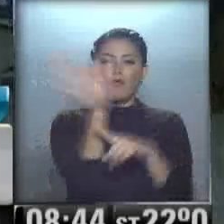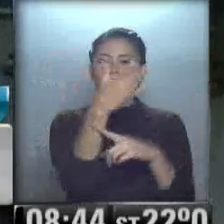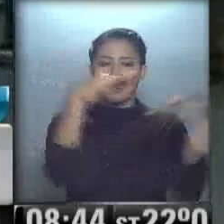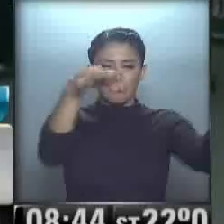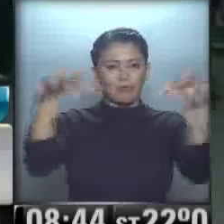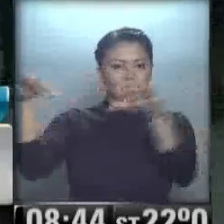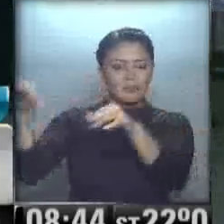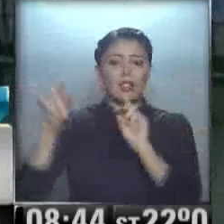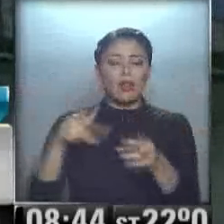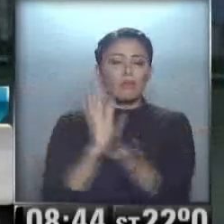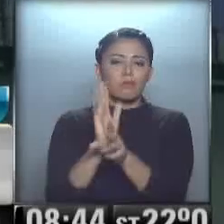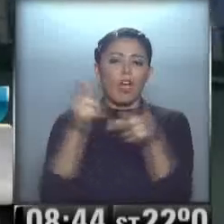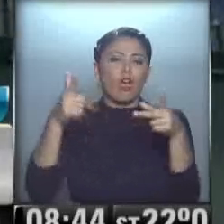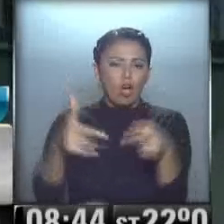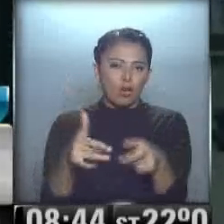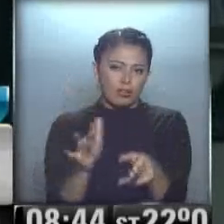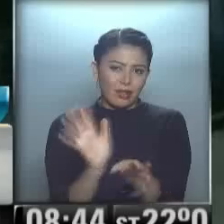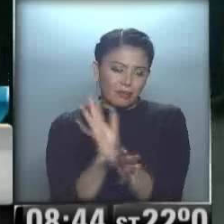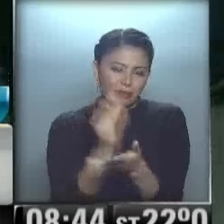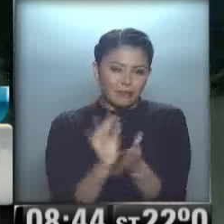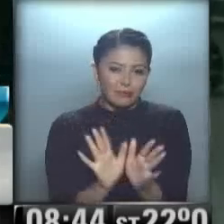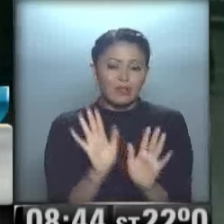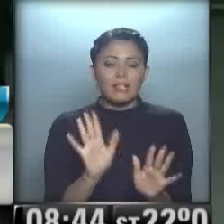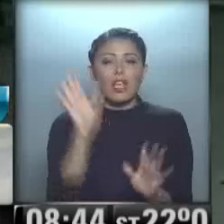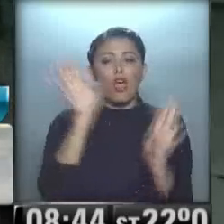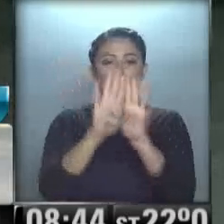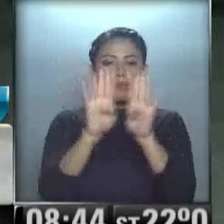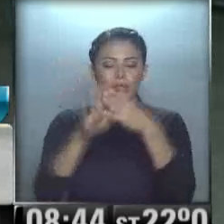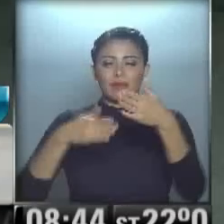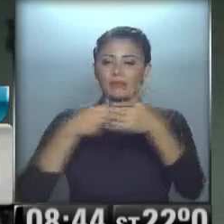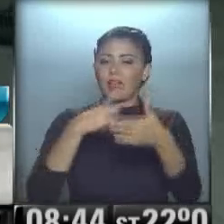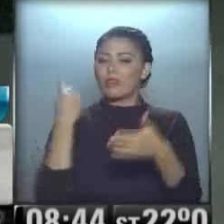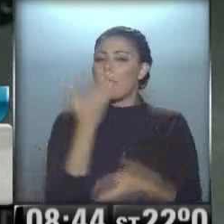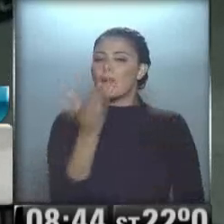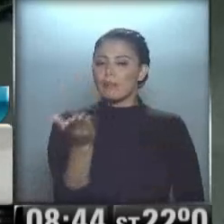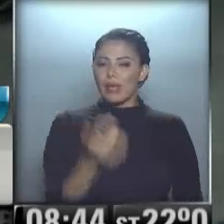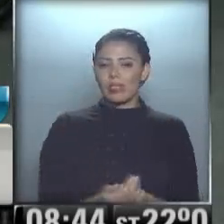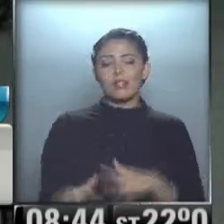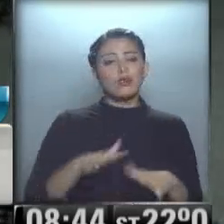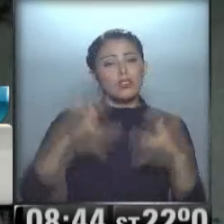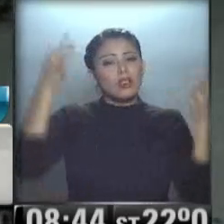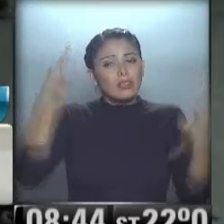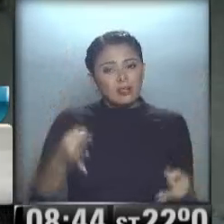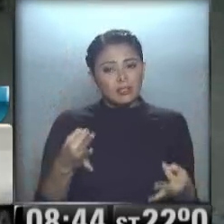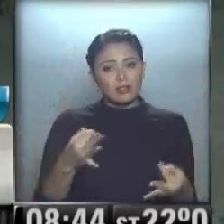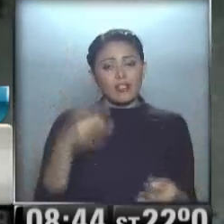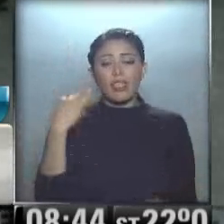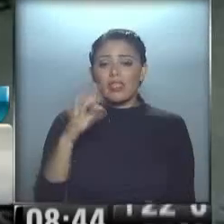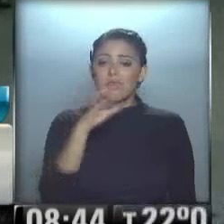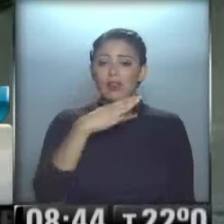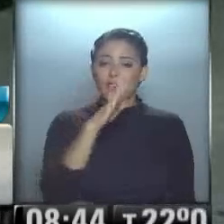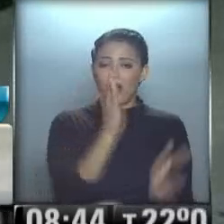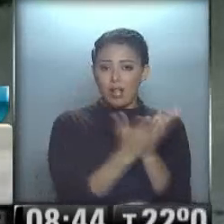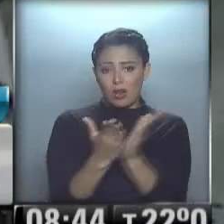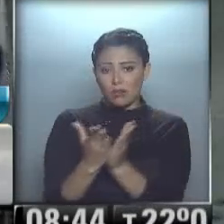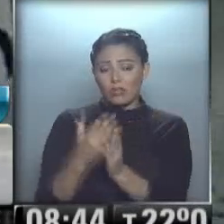este corte simbólico esta oclusión de la puerta para reclamar de alguna manera las condiciones dignas en donde deben estudiar sobre